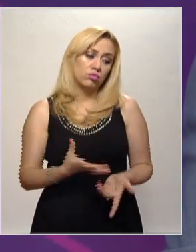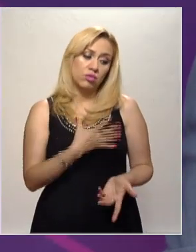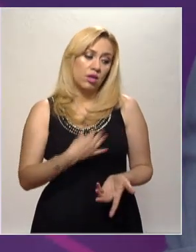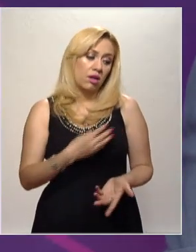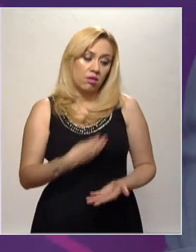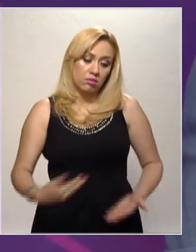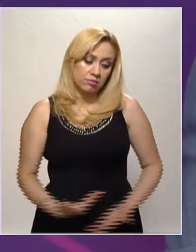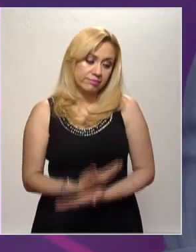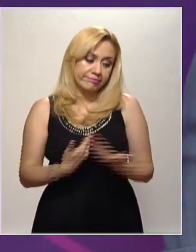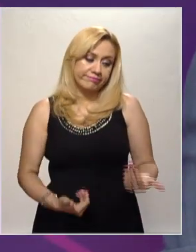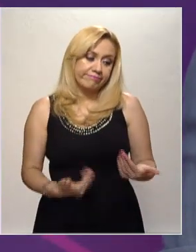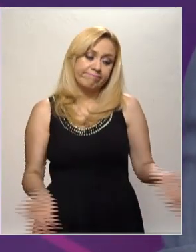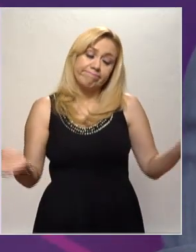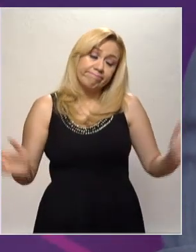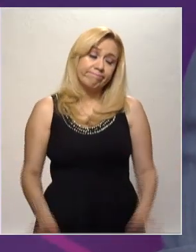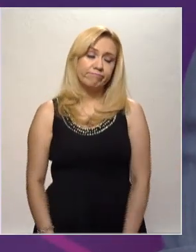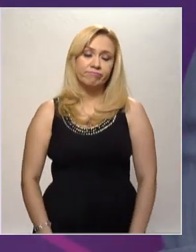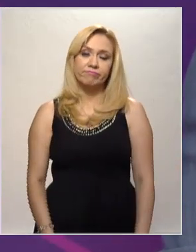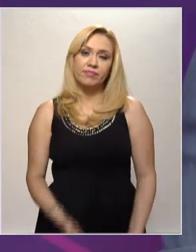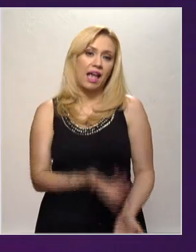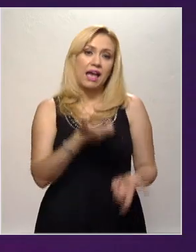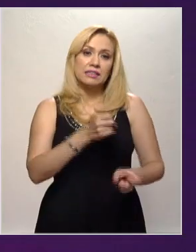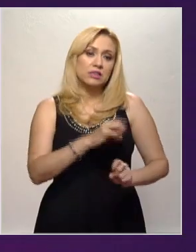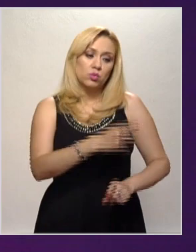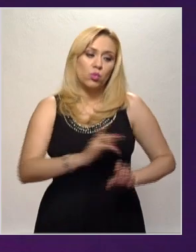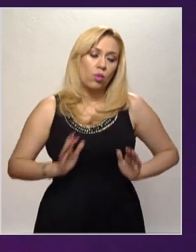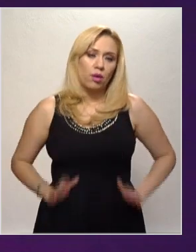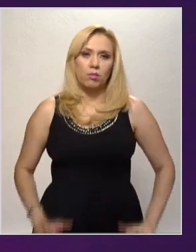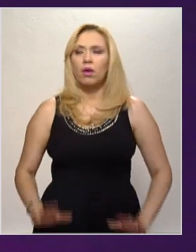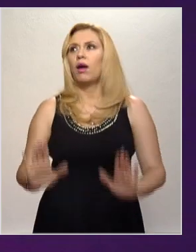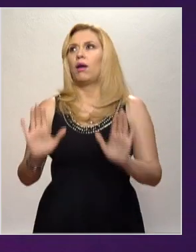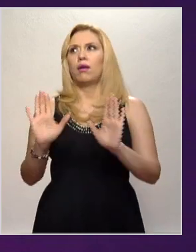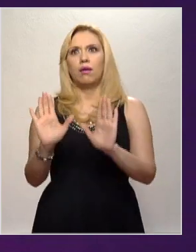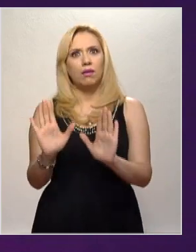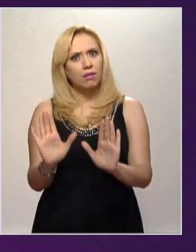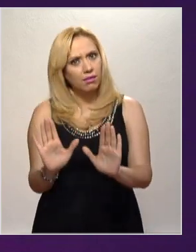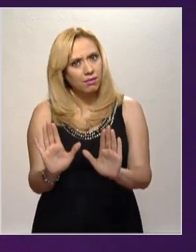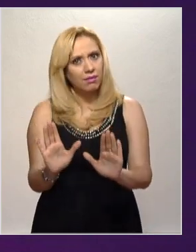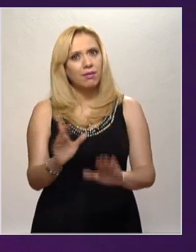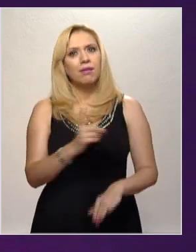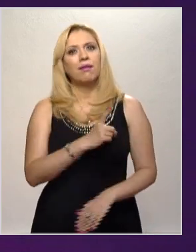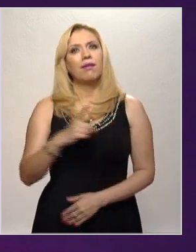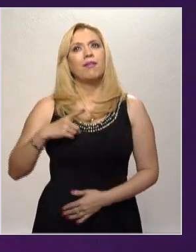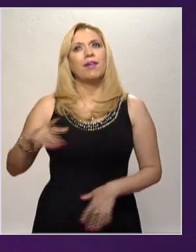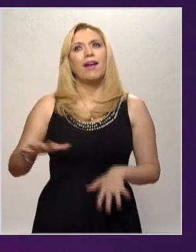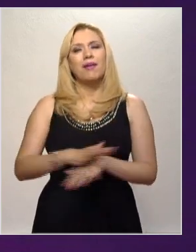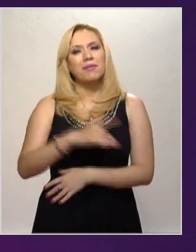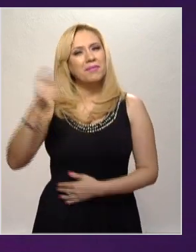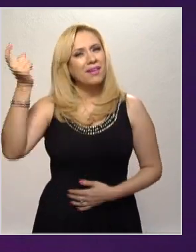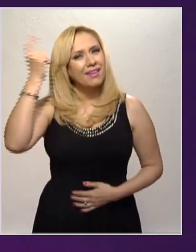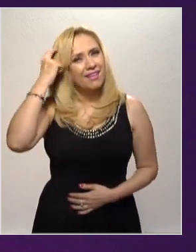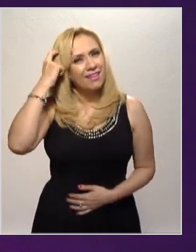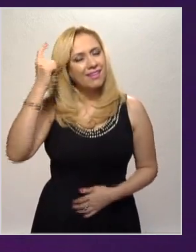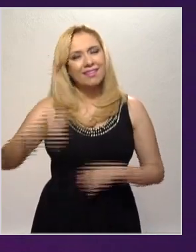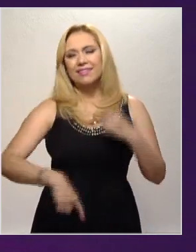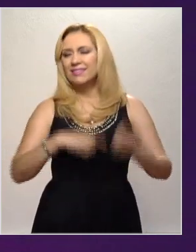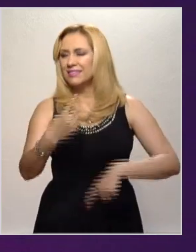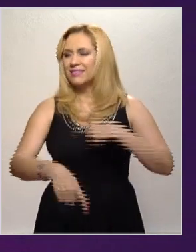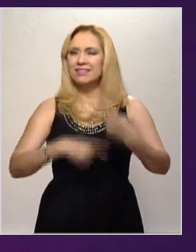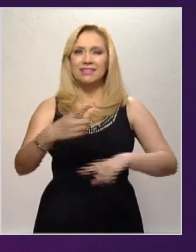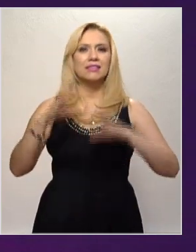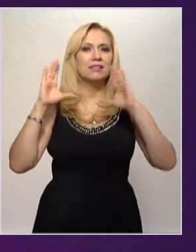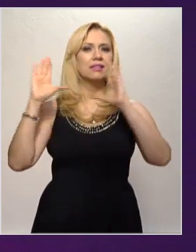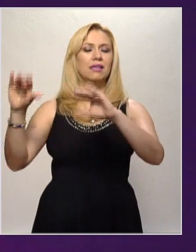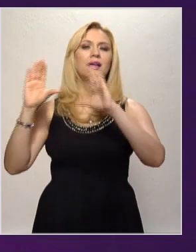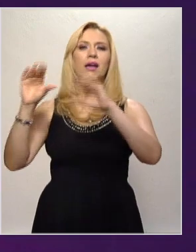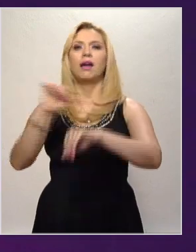cuerpo biológicamente esté así diseñado. Claro. Entonces se necesita toda una revolución en la formación